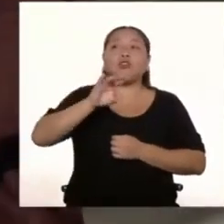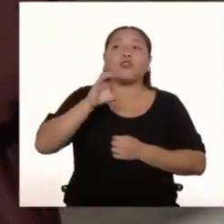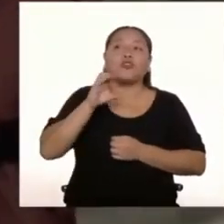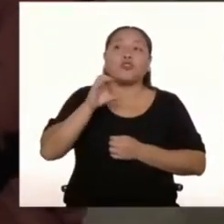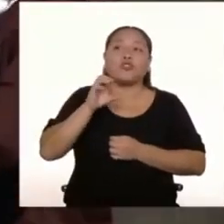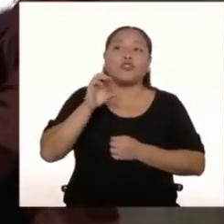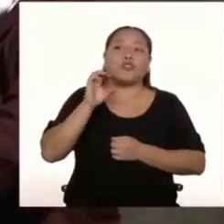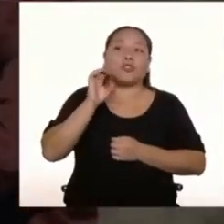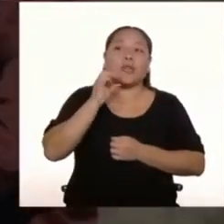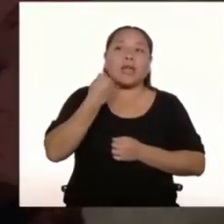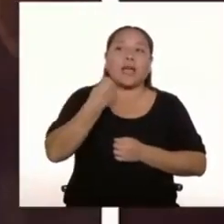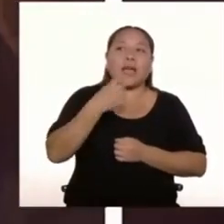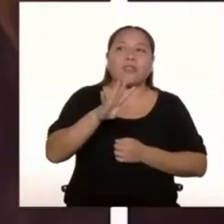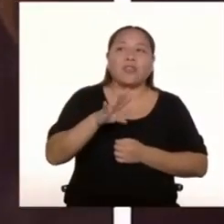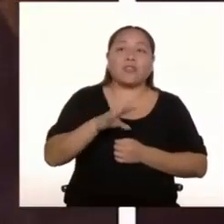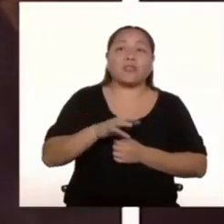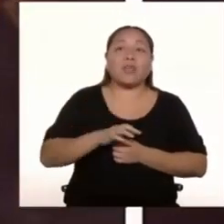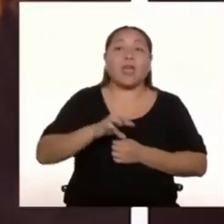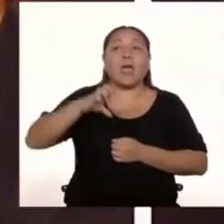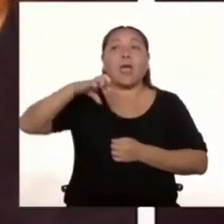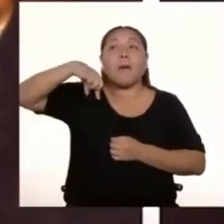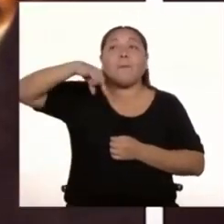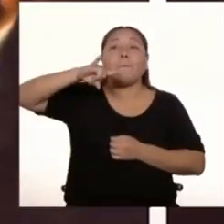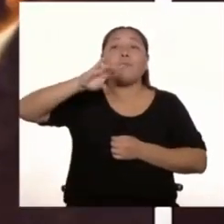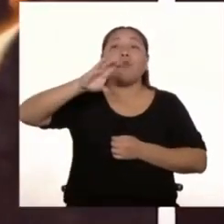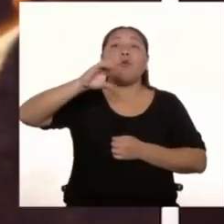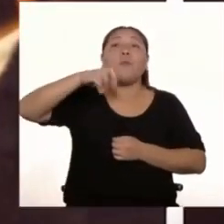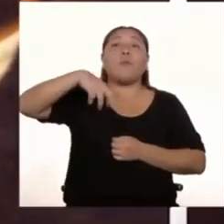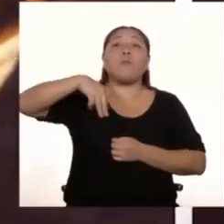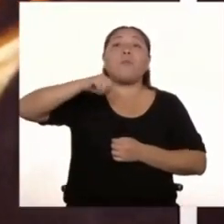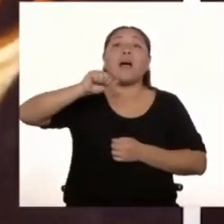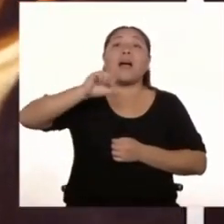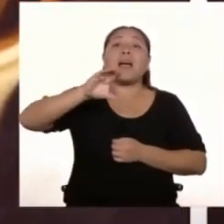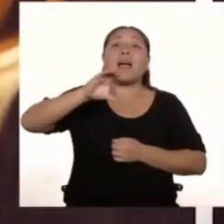Mateo Pumacahua y los hermanos Angulo.